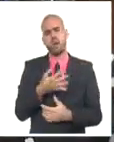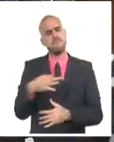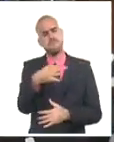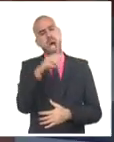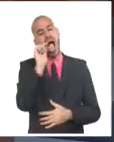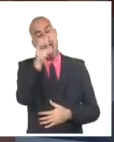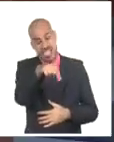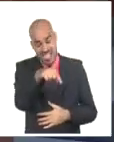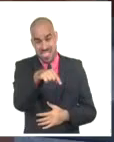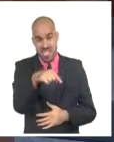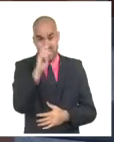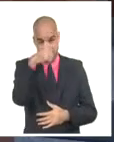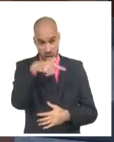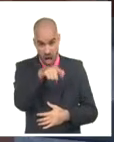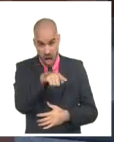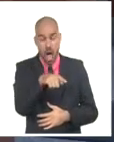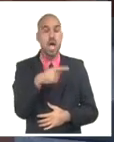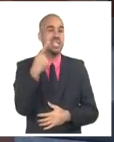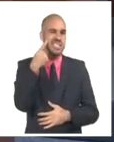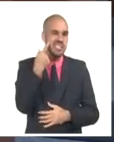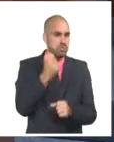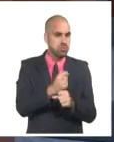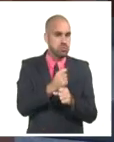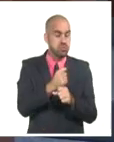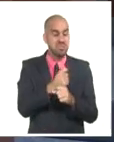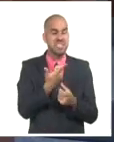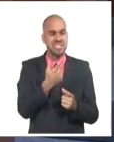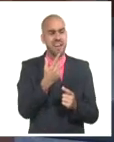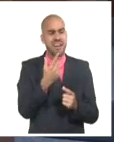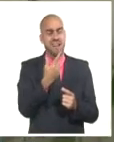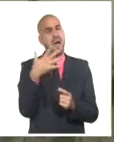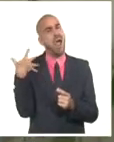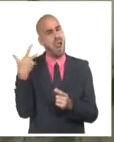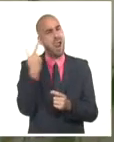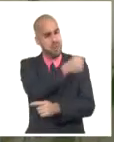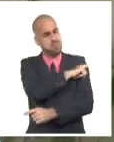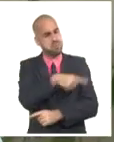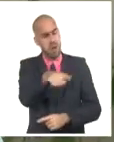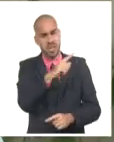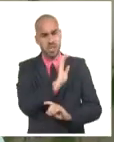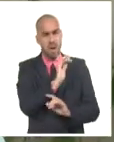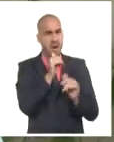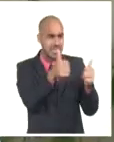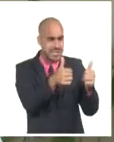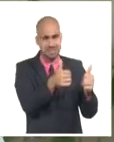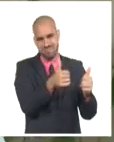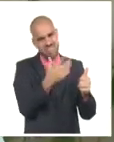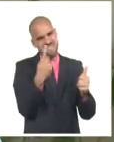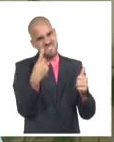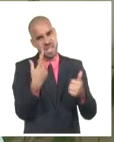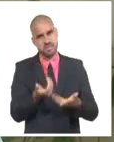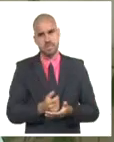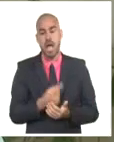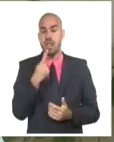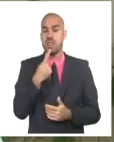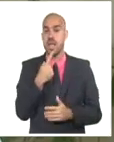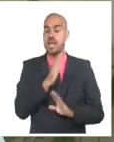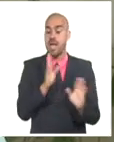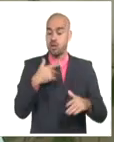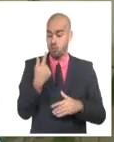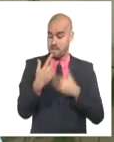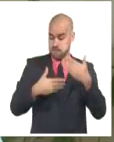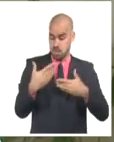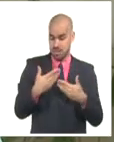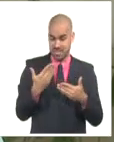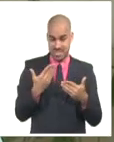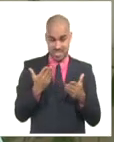la inconformidad ante una demanda no satisfecha. Nosotros creemos que cuando tengamos el problema resuelto sea cuando esté en